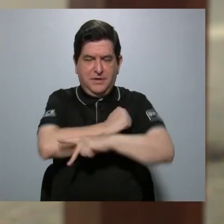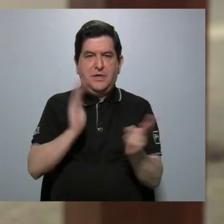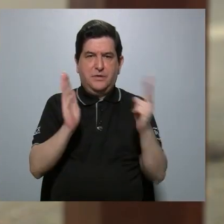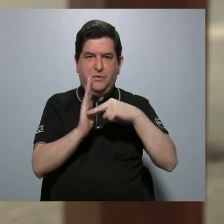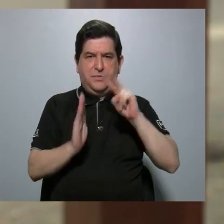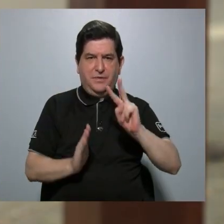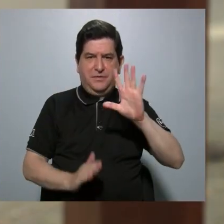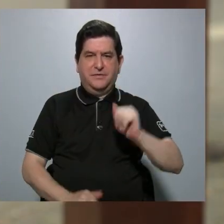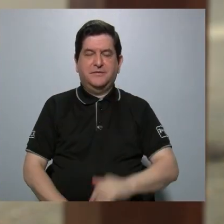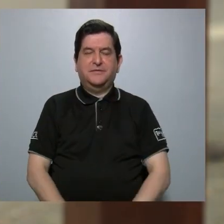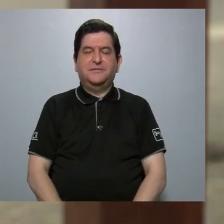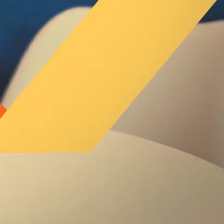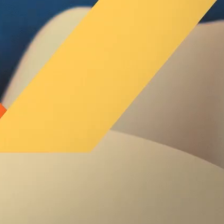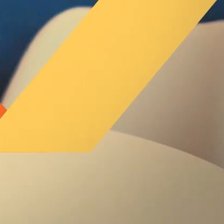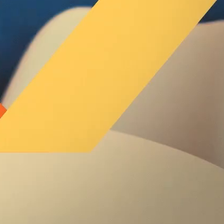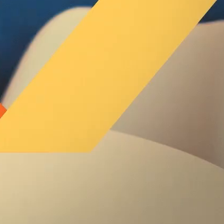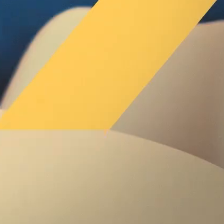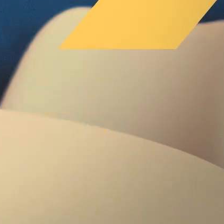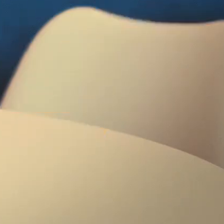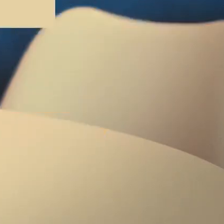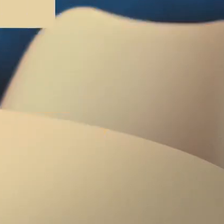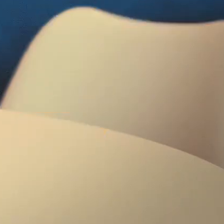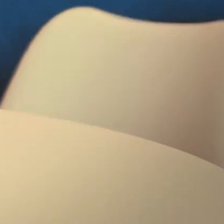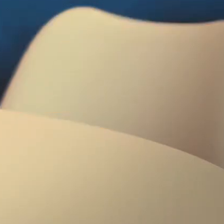la Nación 2025.